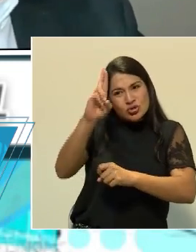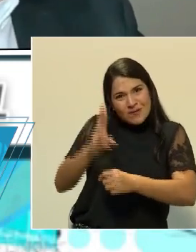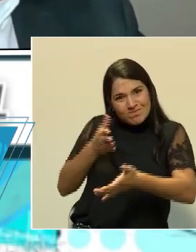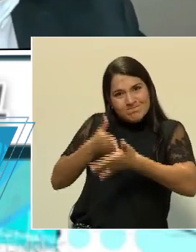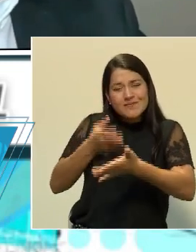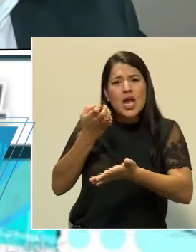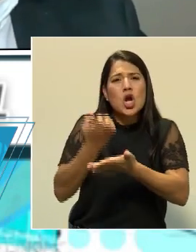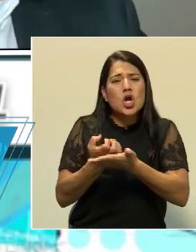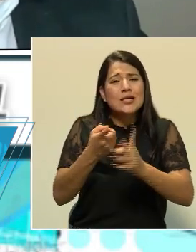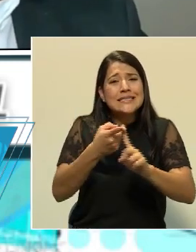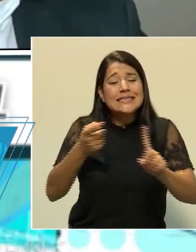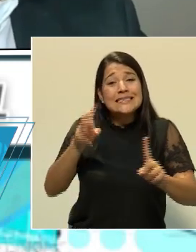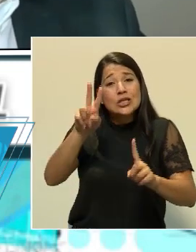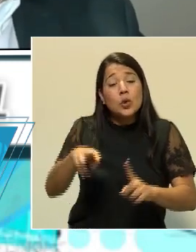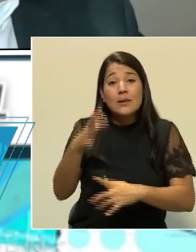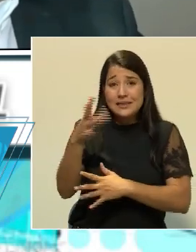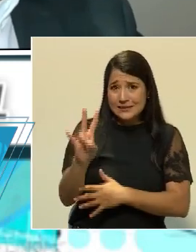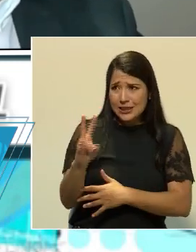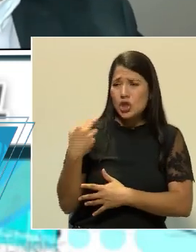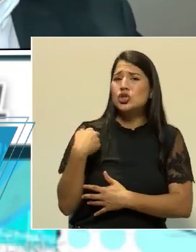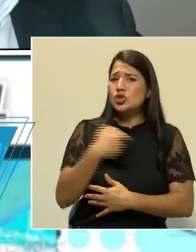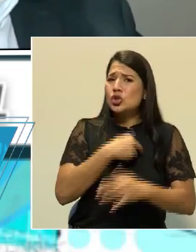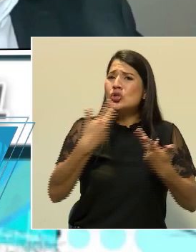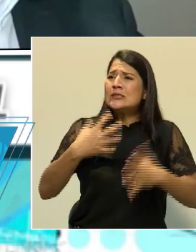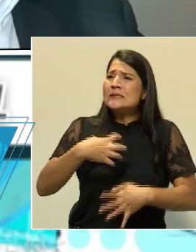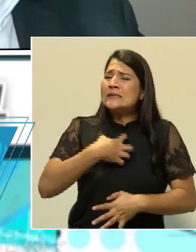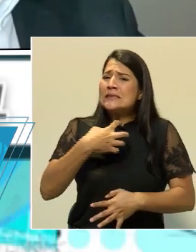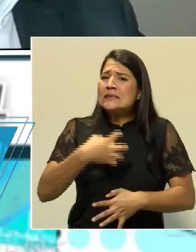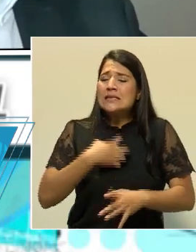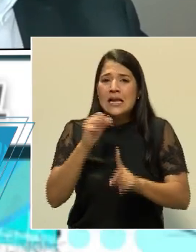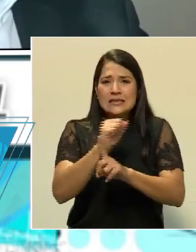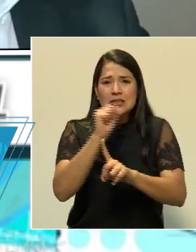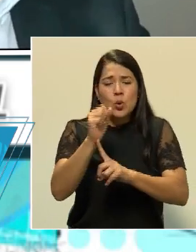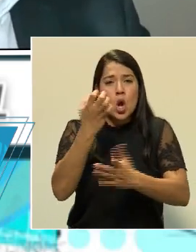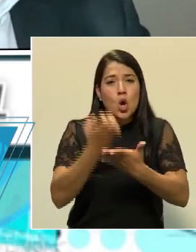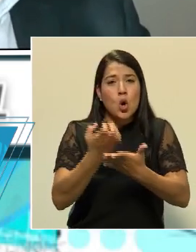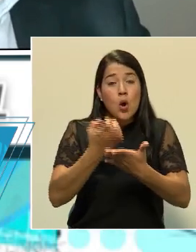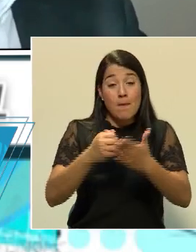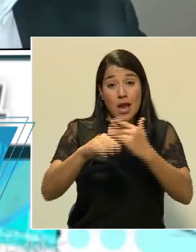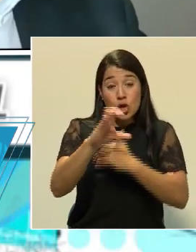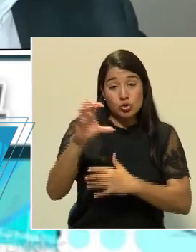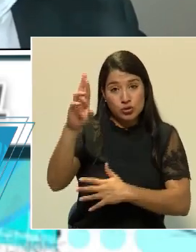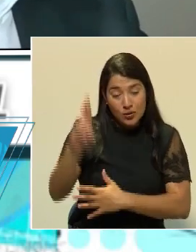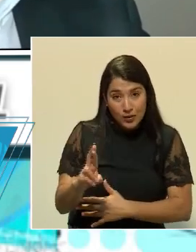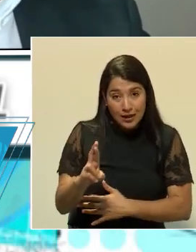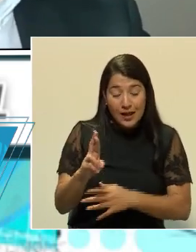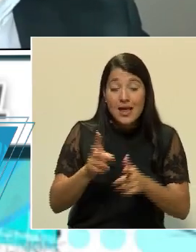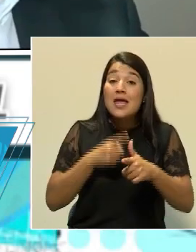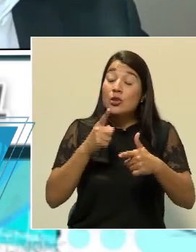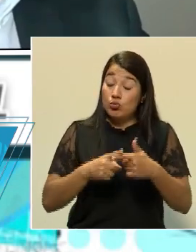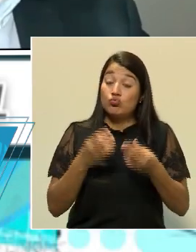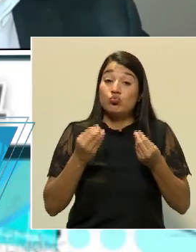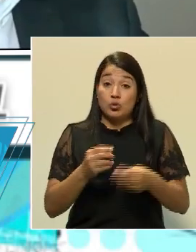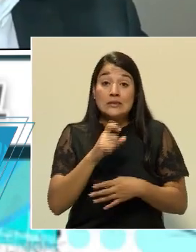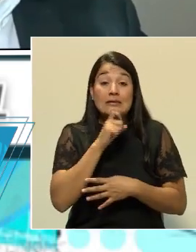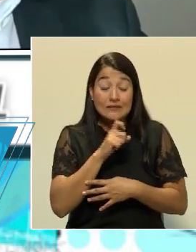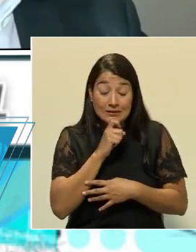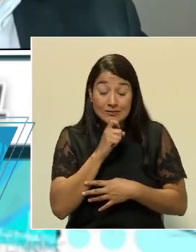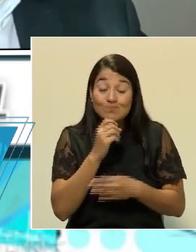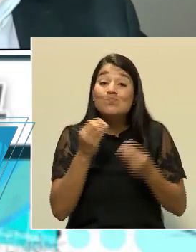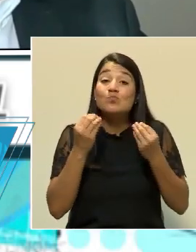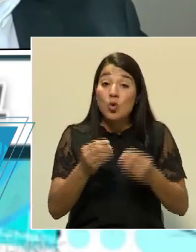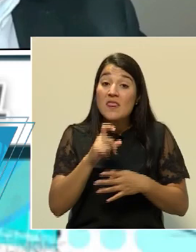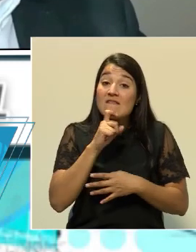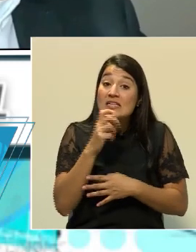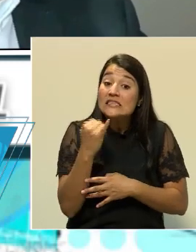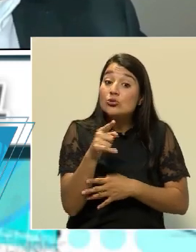los restauranteros nos estamos quejando de la situación país. Entonces, o sea, es muy difícil